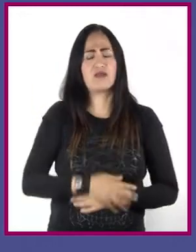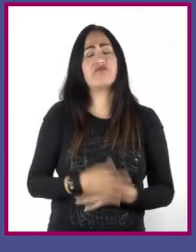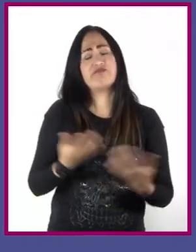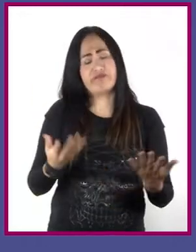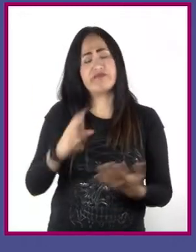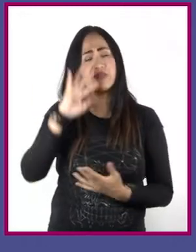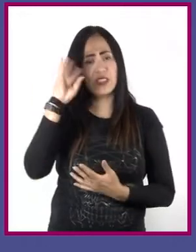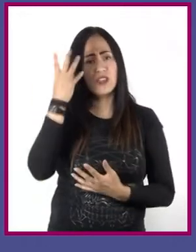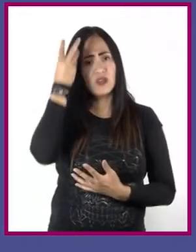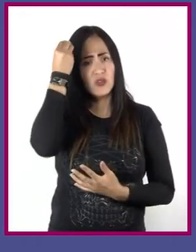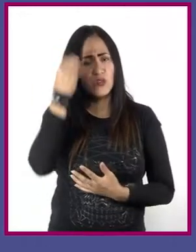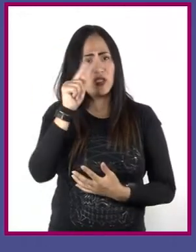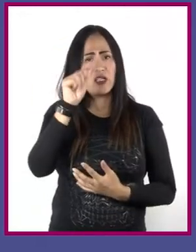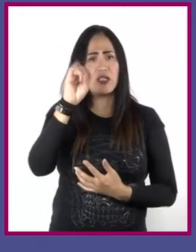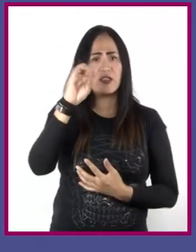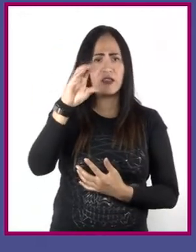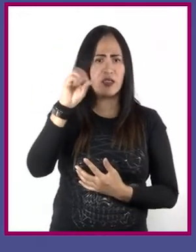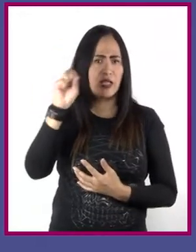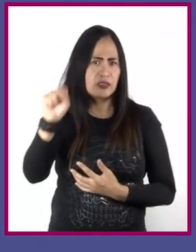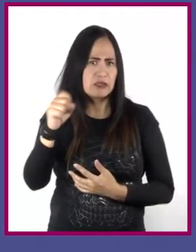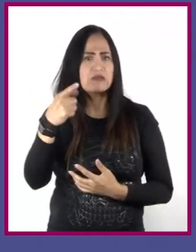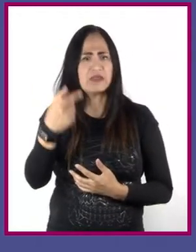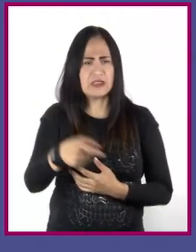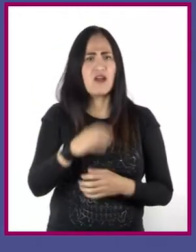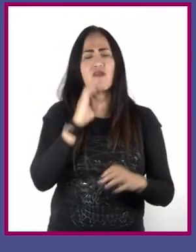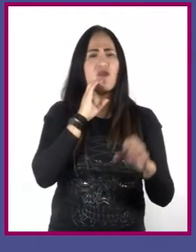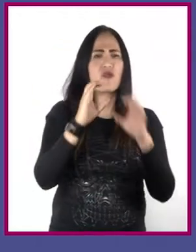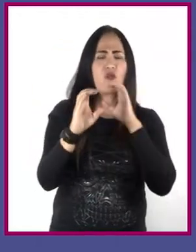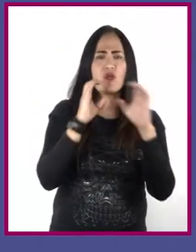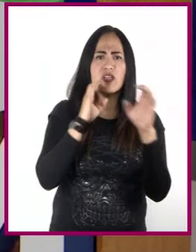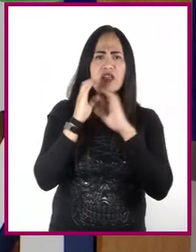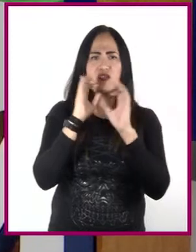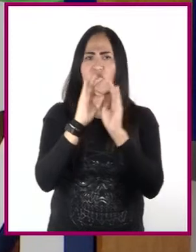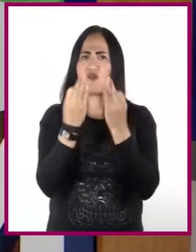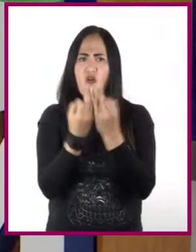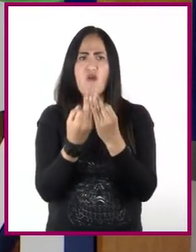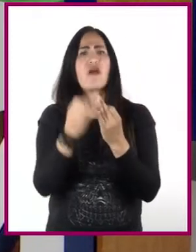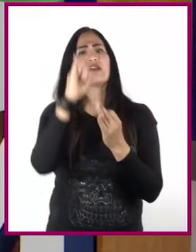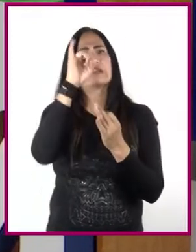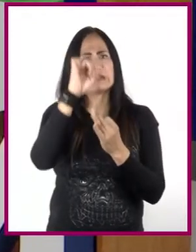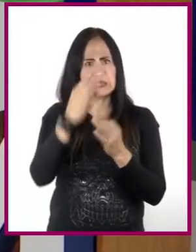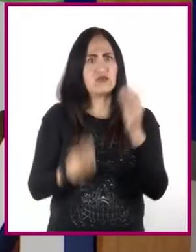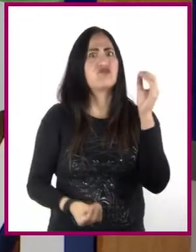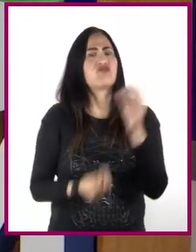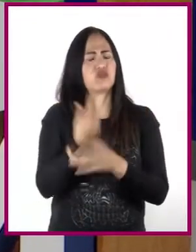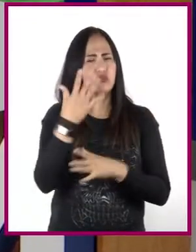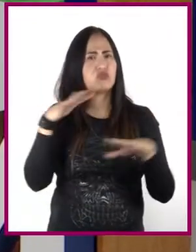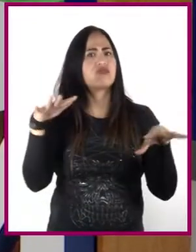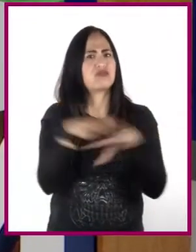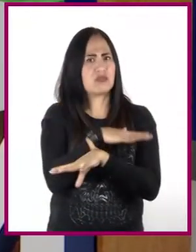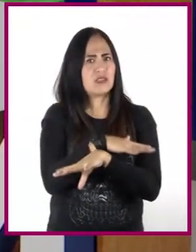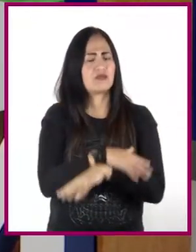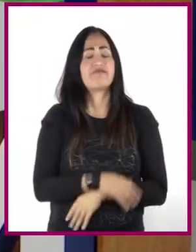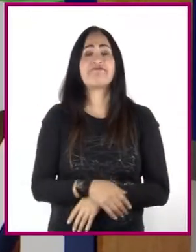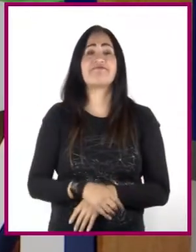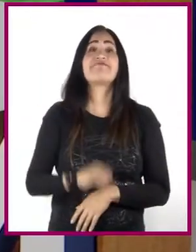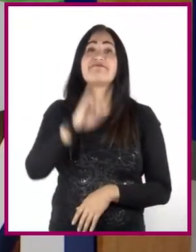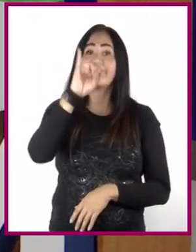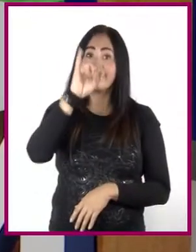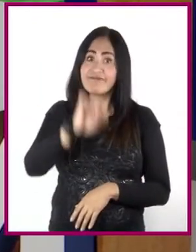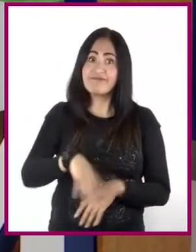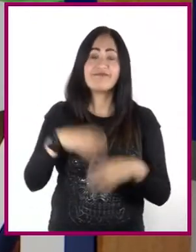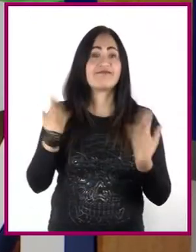de la información han revolucionado los medios de comunicación. ¡Wow! Iniciaste con un tema, además de